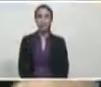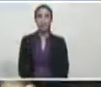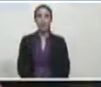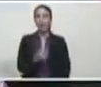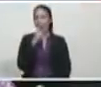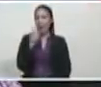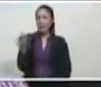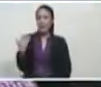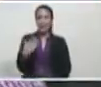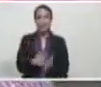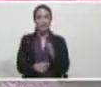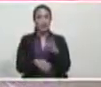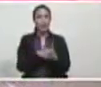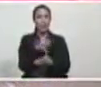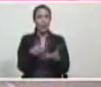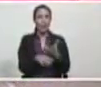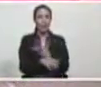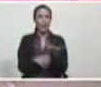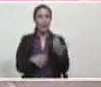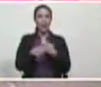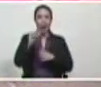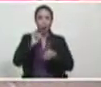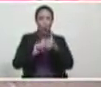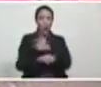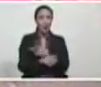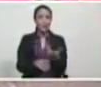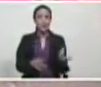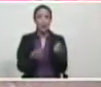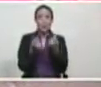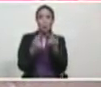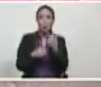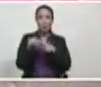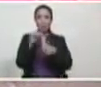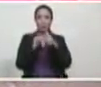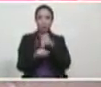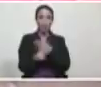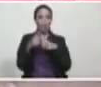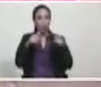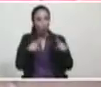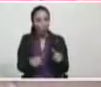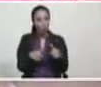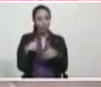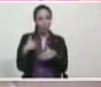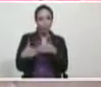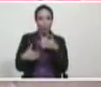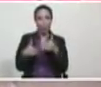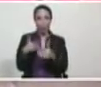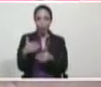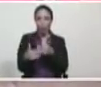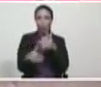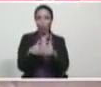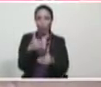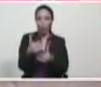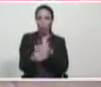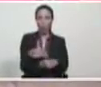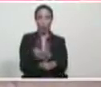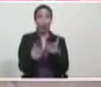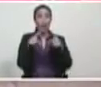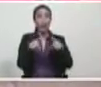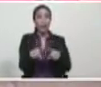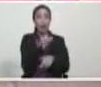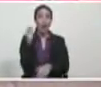tema del agua, ya la venimos superando, prácticamente en el día de hoy la hemos superado. Quiero que usted sepa que aquí cuenta